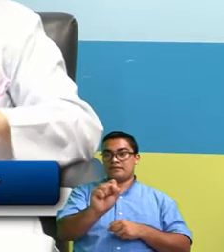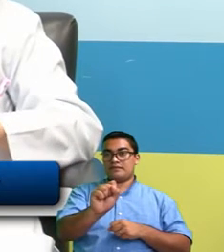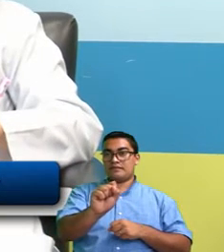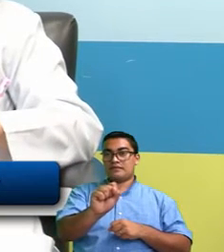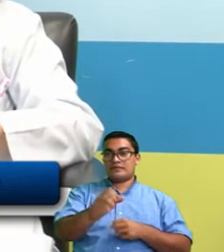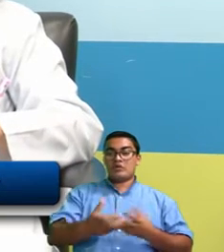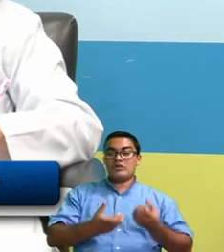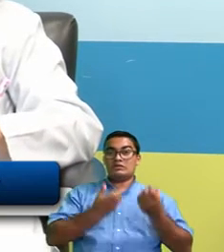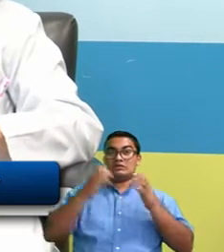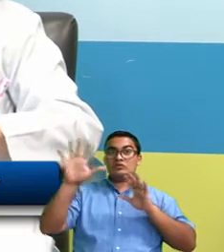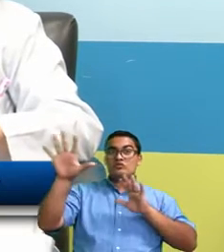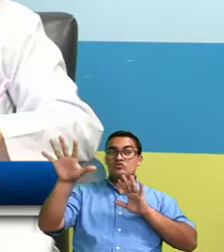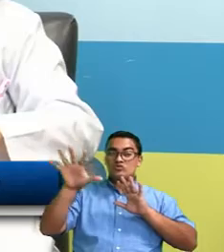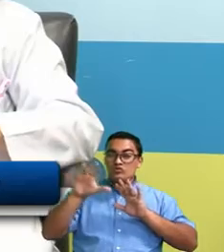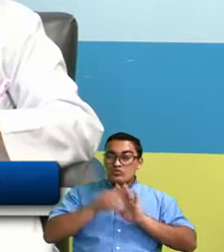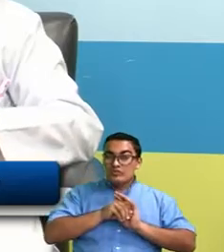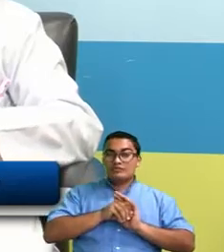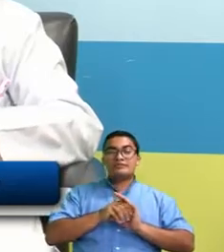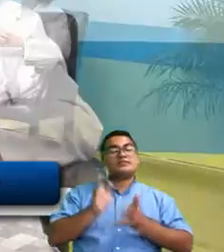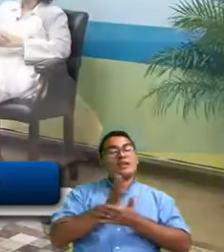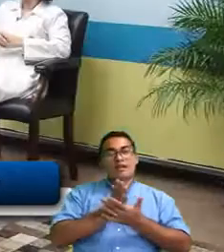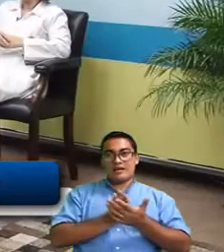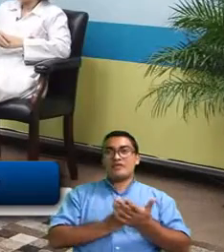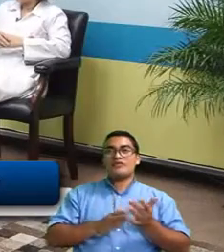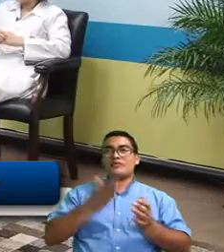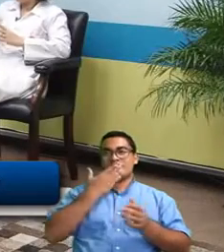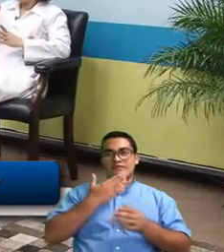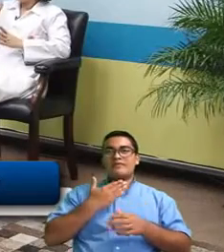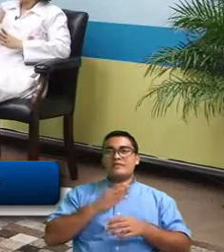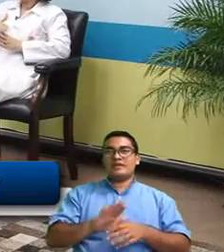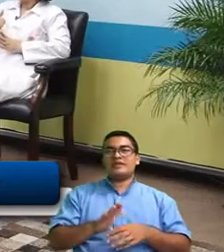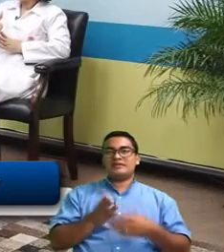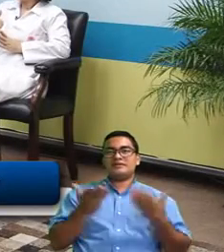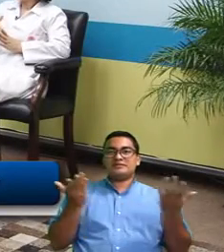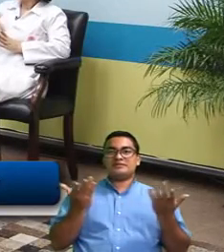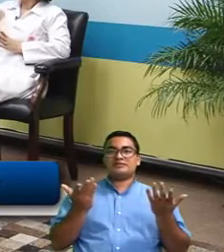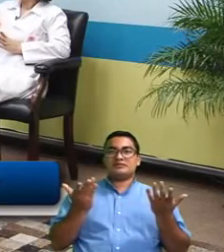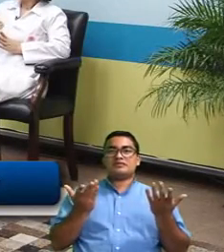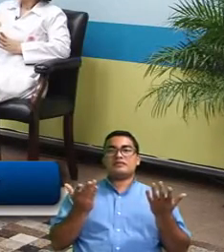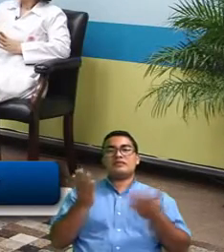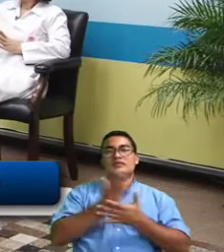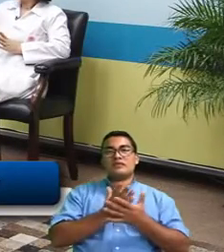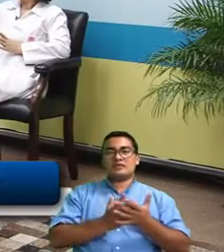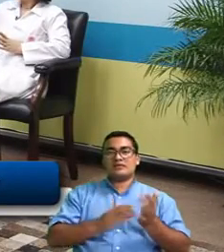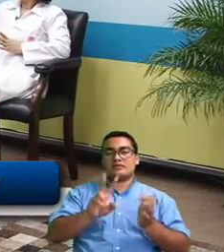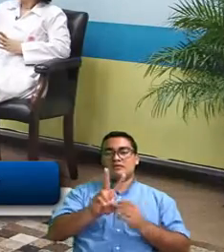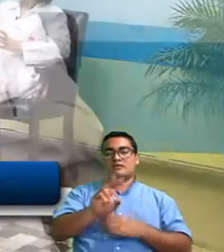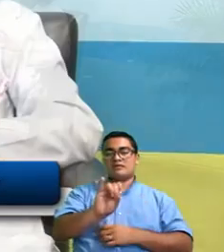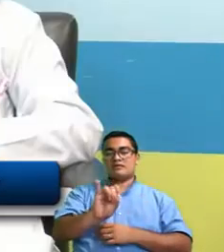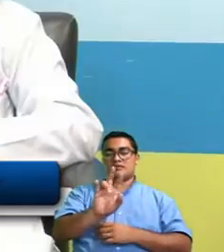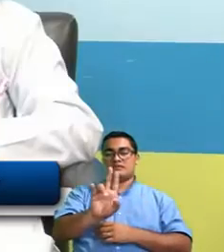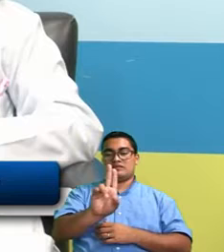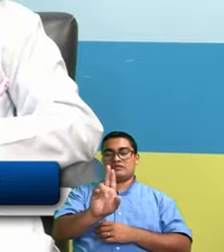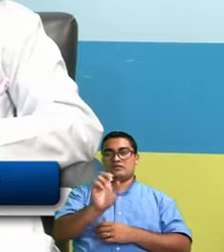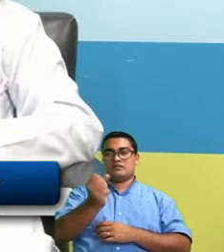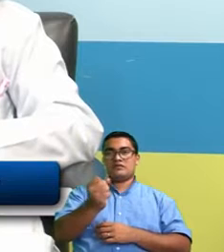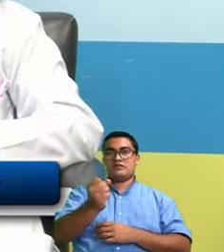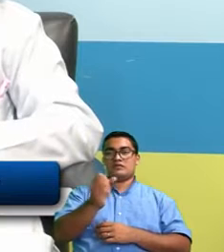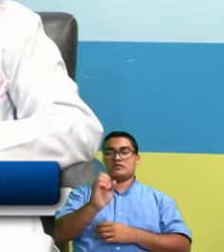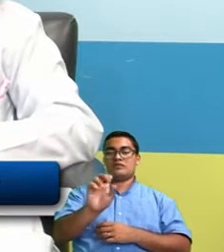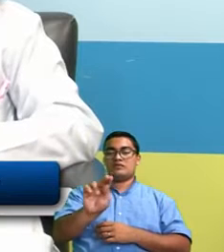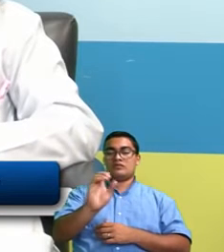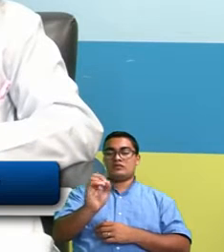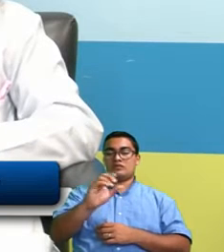no todos los virus causan, no todos los virus de papiloma, exacto. Entonces hay algunos virus que se llaman virus oncogénicos porque son los que son capaces